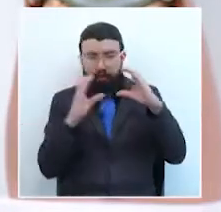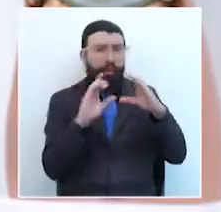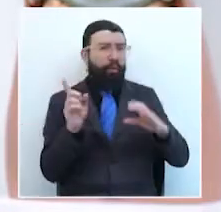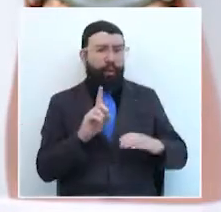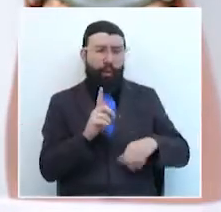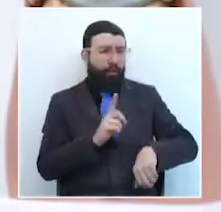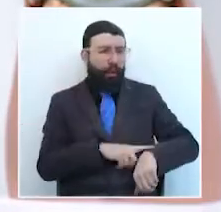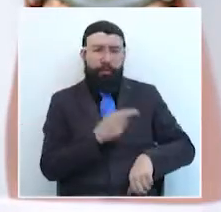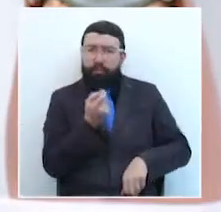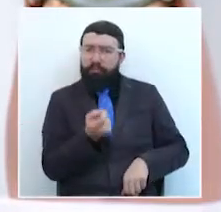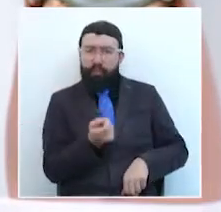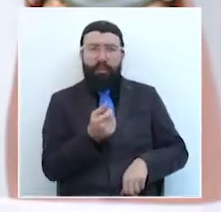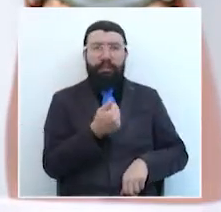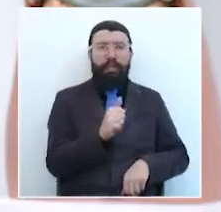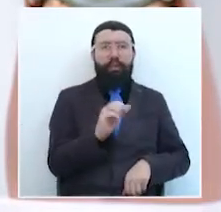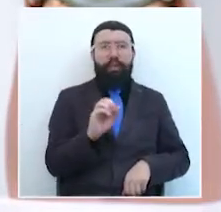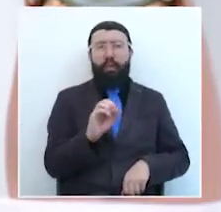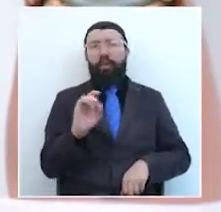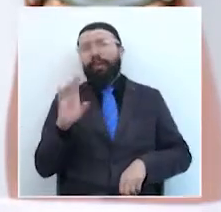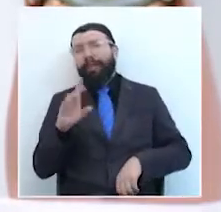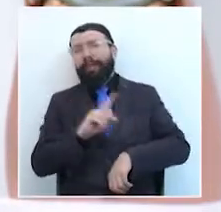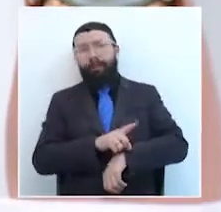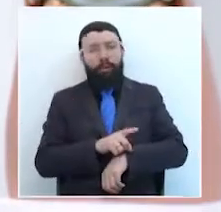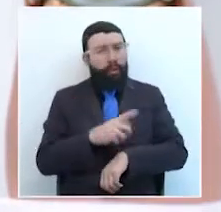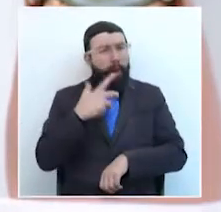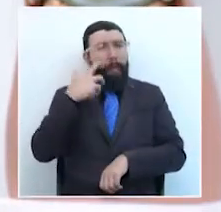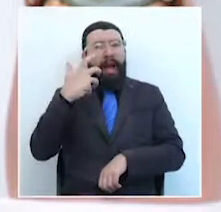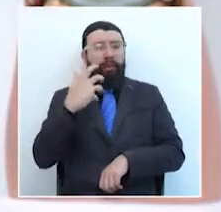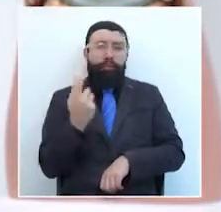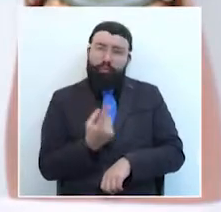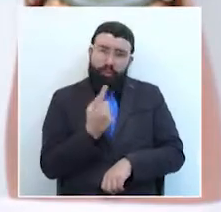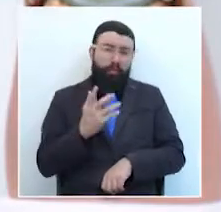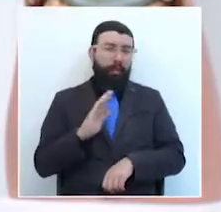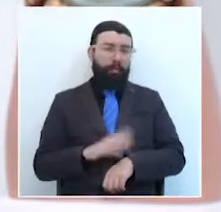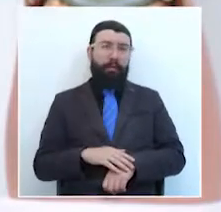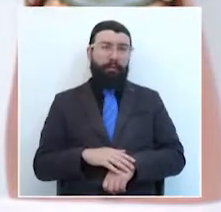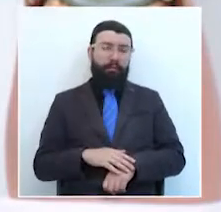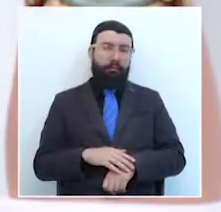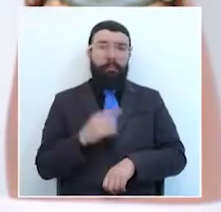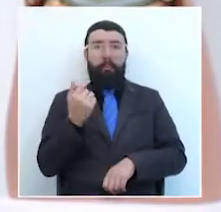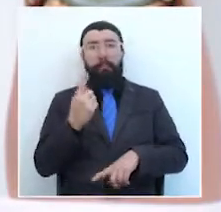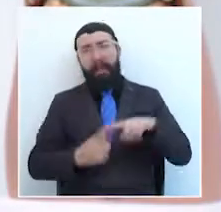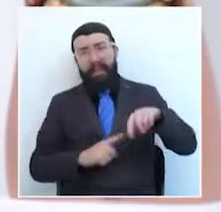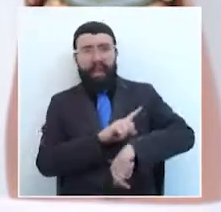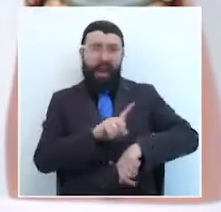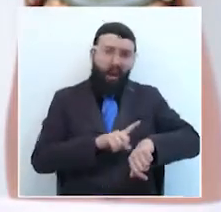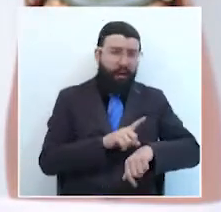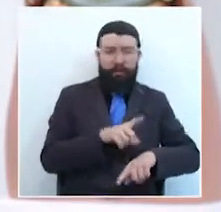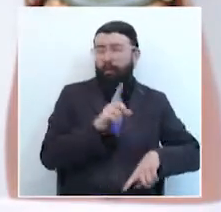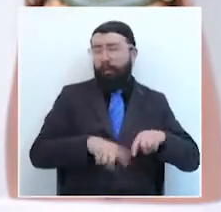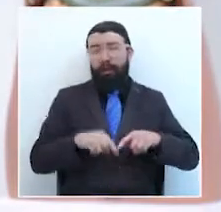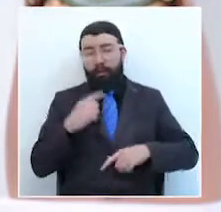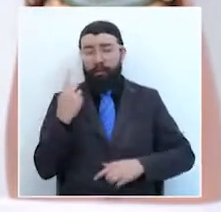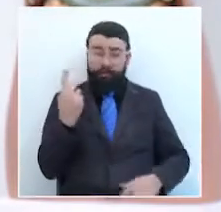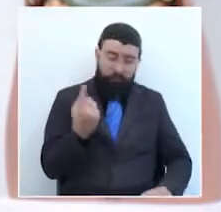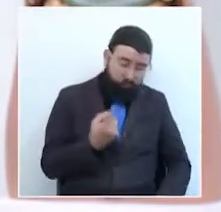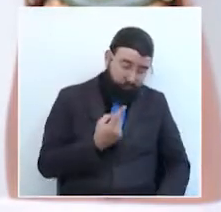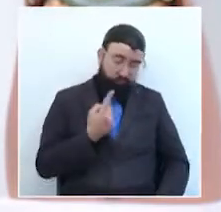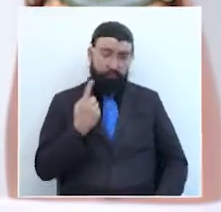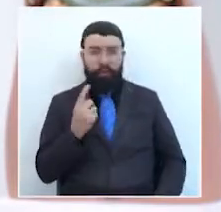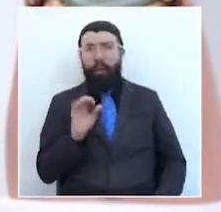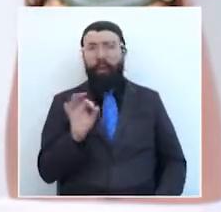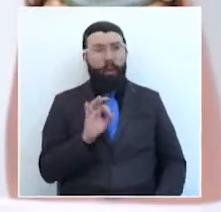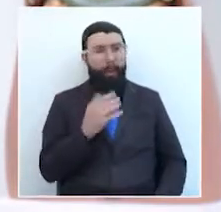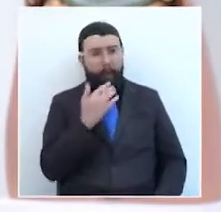exposición que es entre 10 y 15 minutos máximo no se puede tener más porque genera mareos porque ya se le somete a